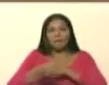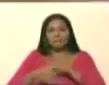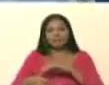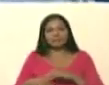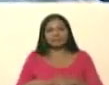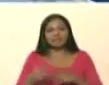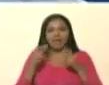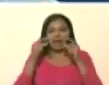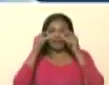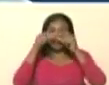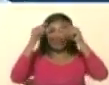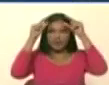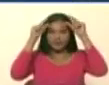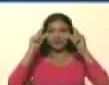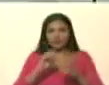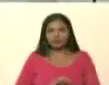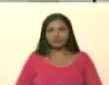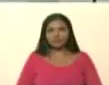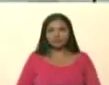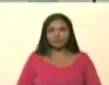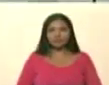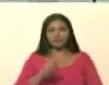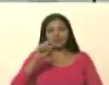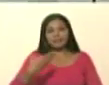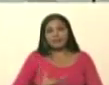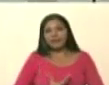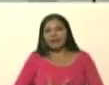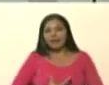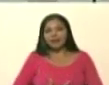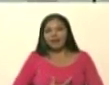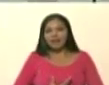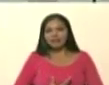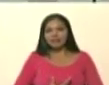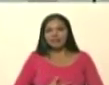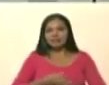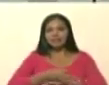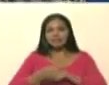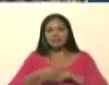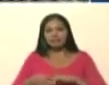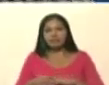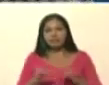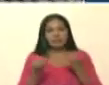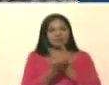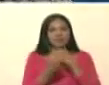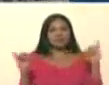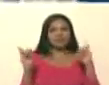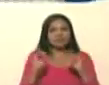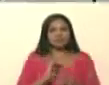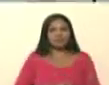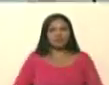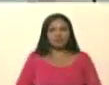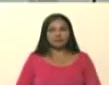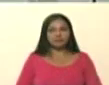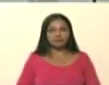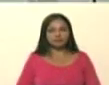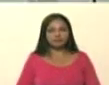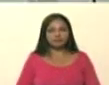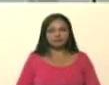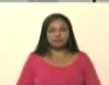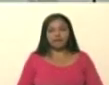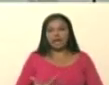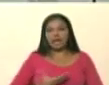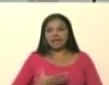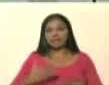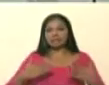saludo al alcalde ismael capital del municipio independencia al alcalde